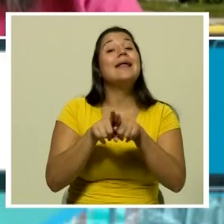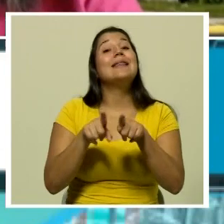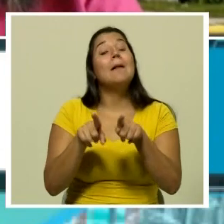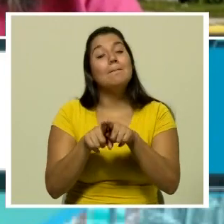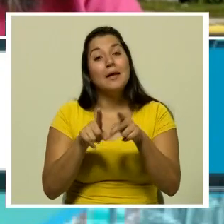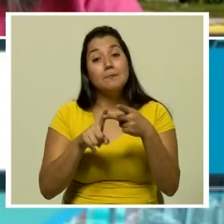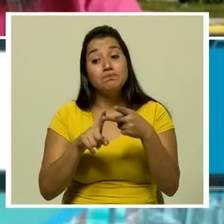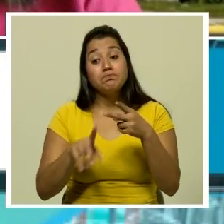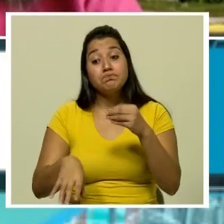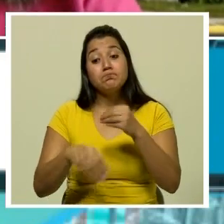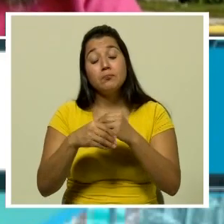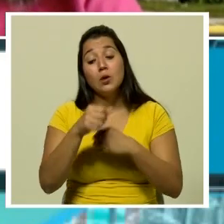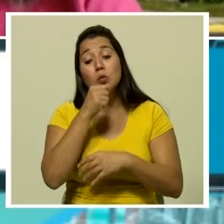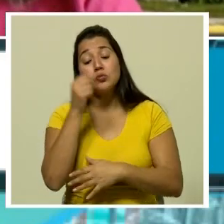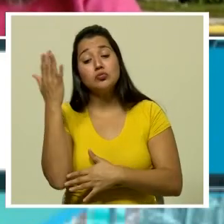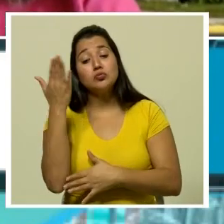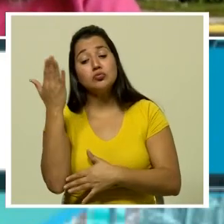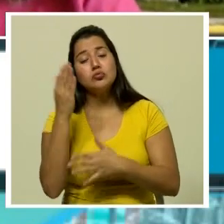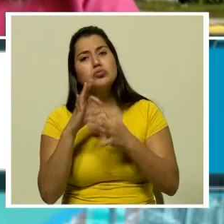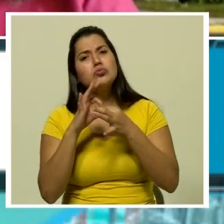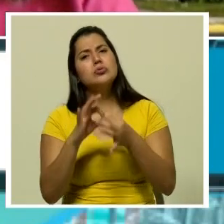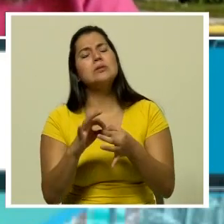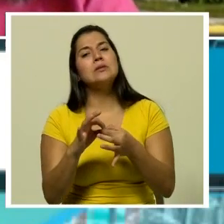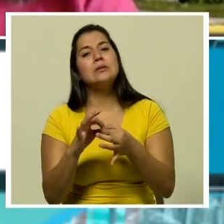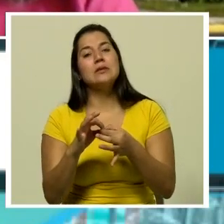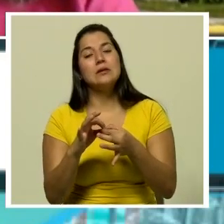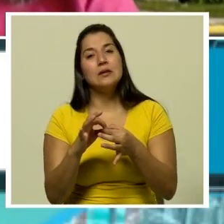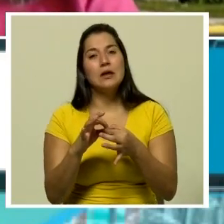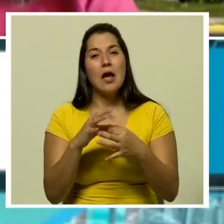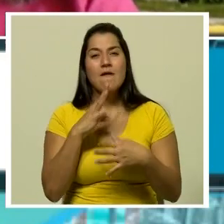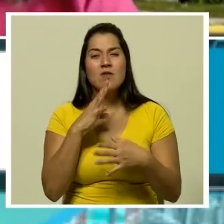informe presidencial en hablar de